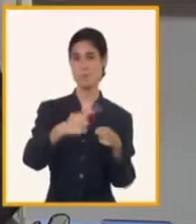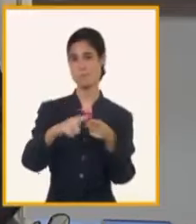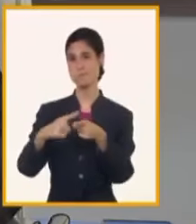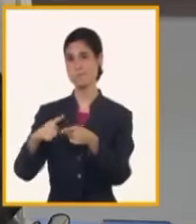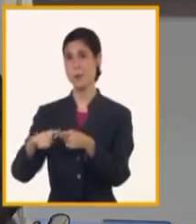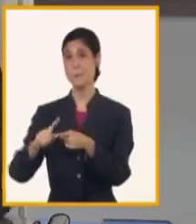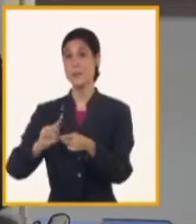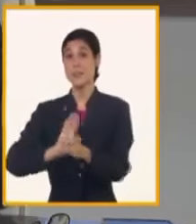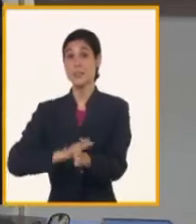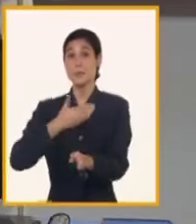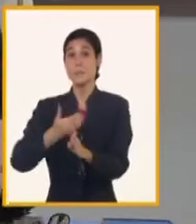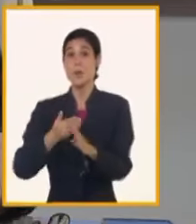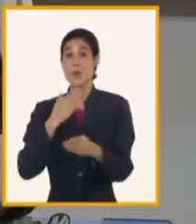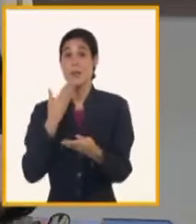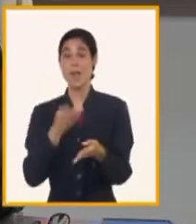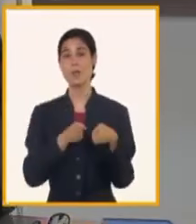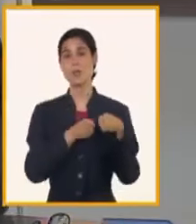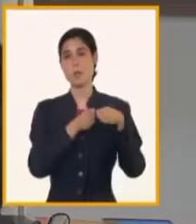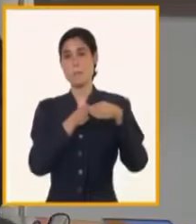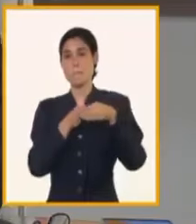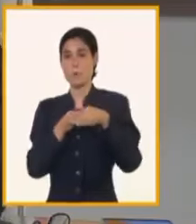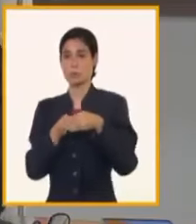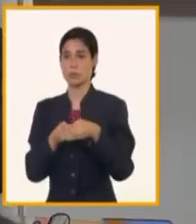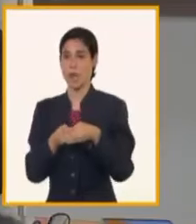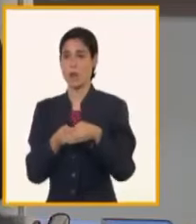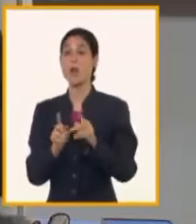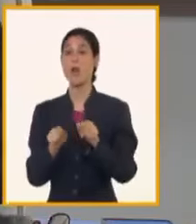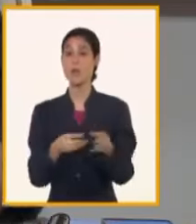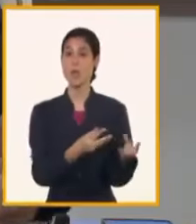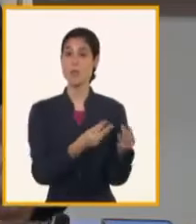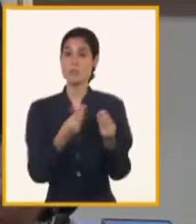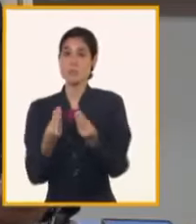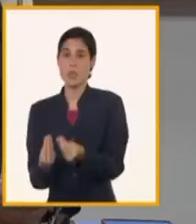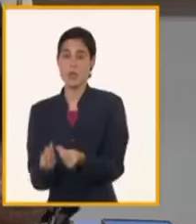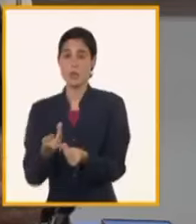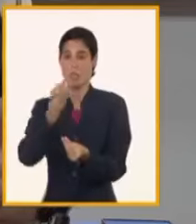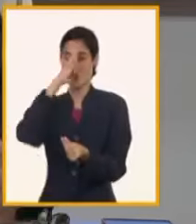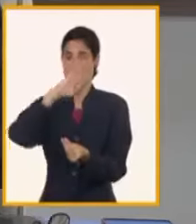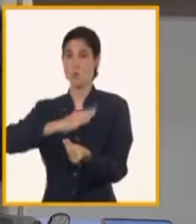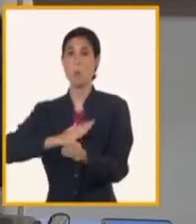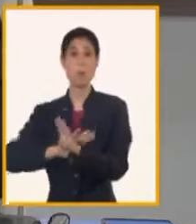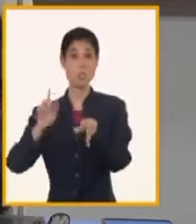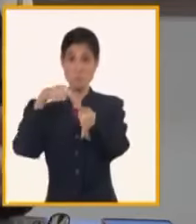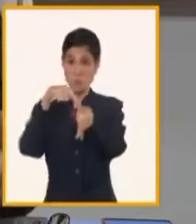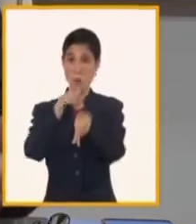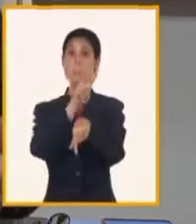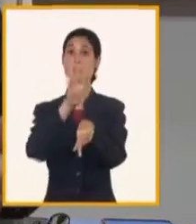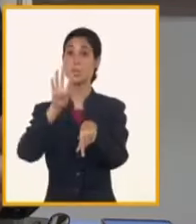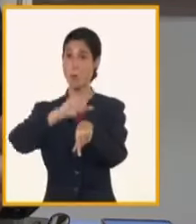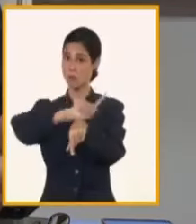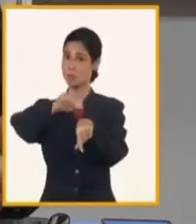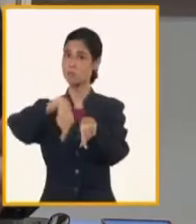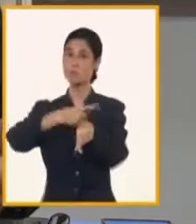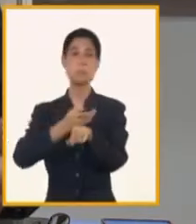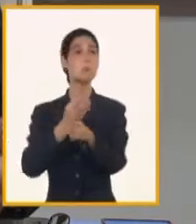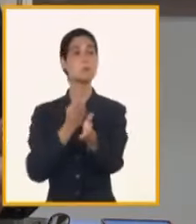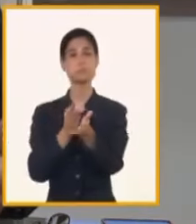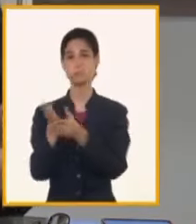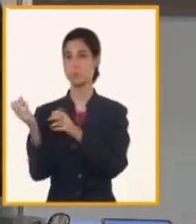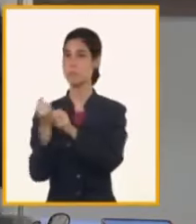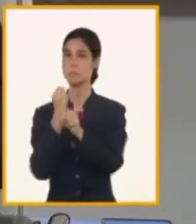montaron los motores de F que también Es importado que ese sí trabajan las 24 horas del día nosotros teníamos garantizado el